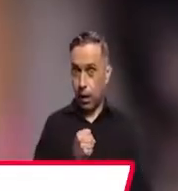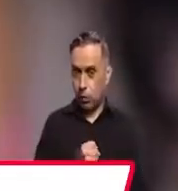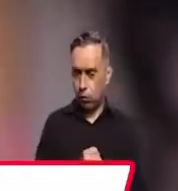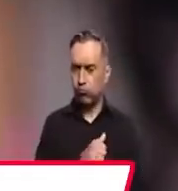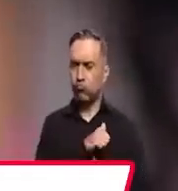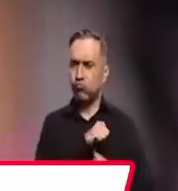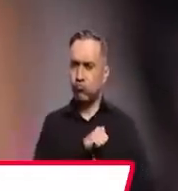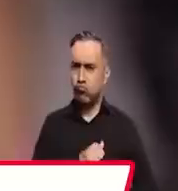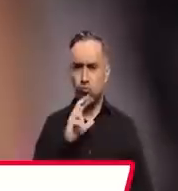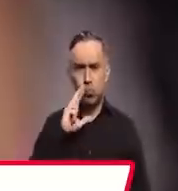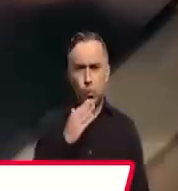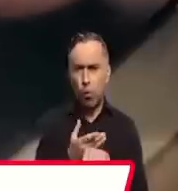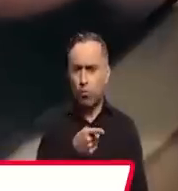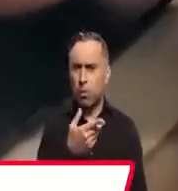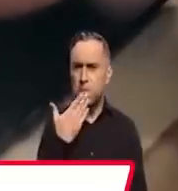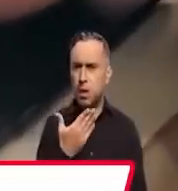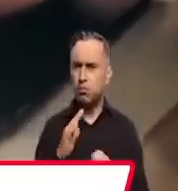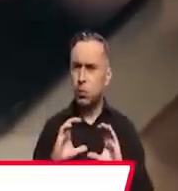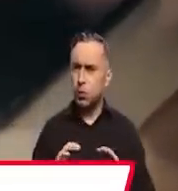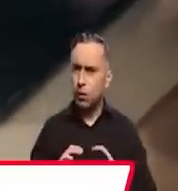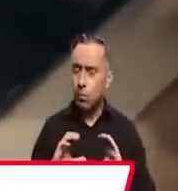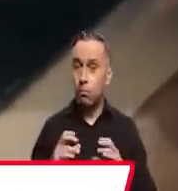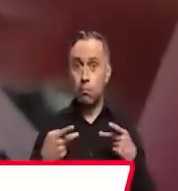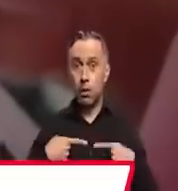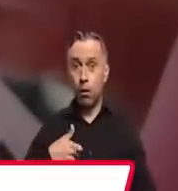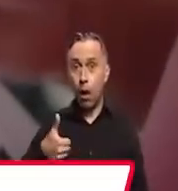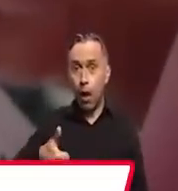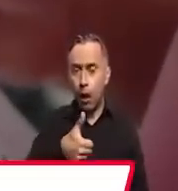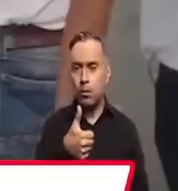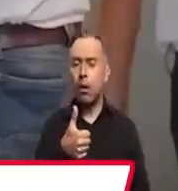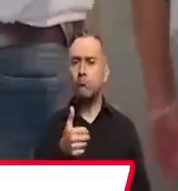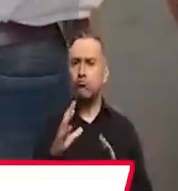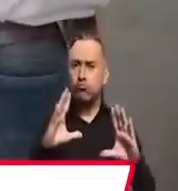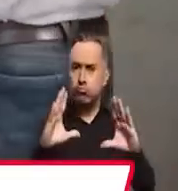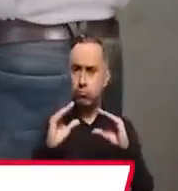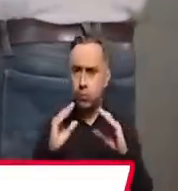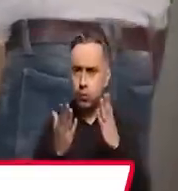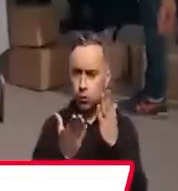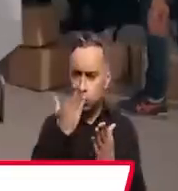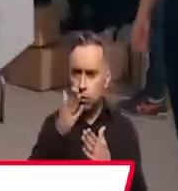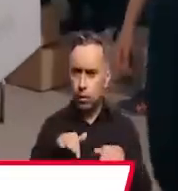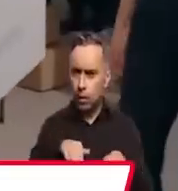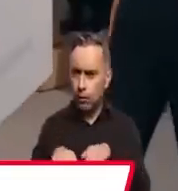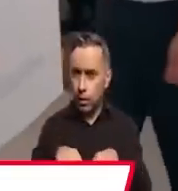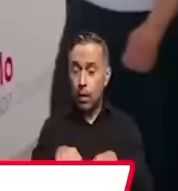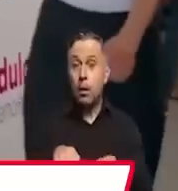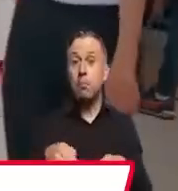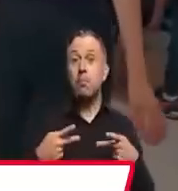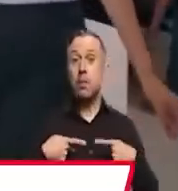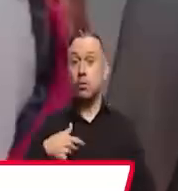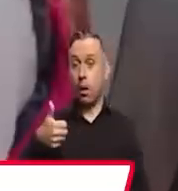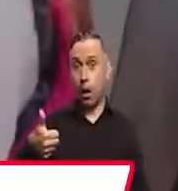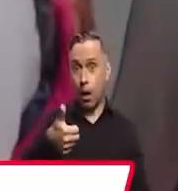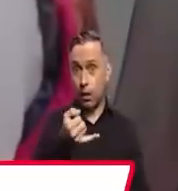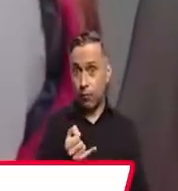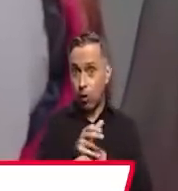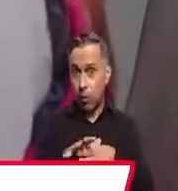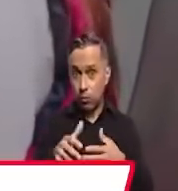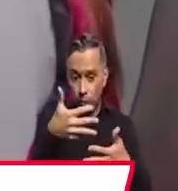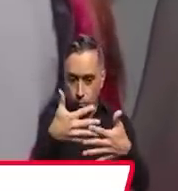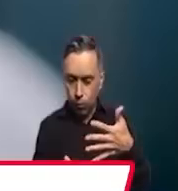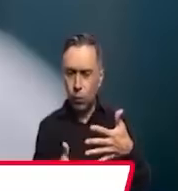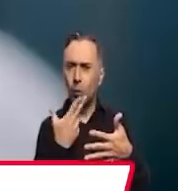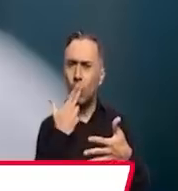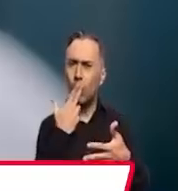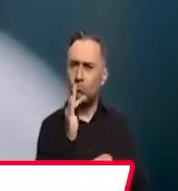la síntesis de una gran cantidad de luchas del pueblo mexicano por mayor democracia. Hace un momento veíamos la